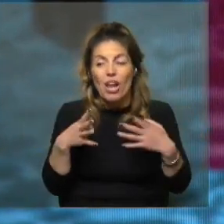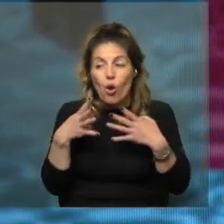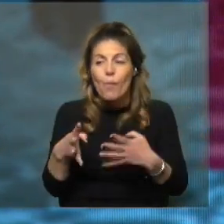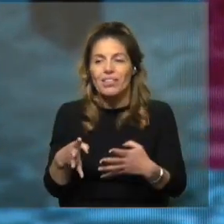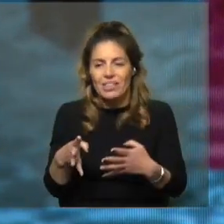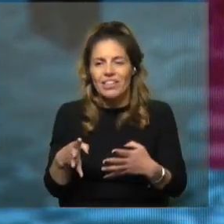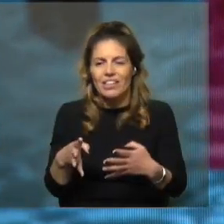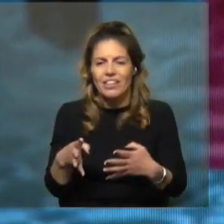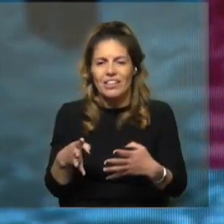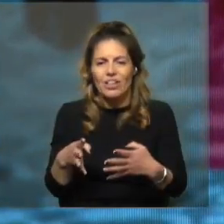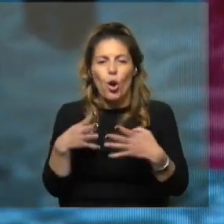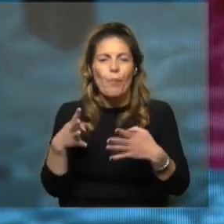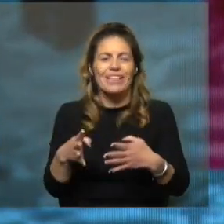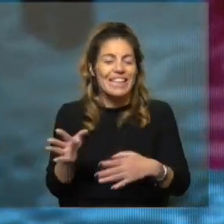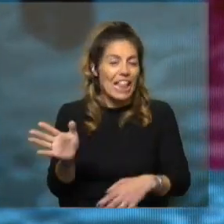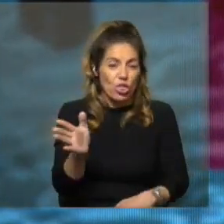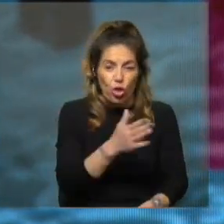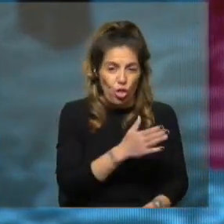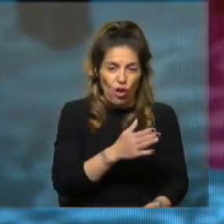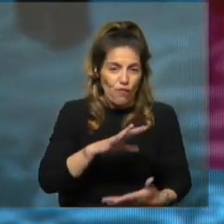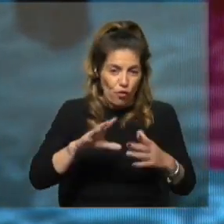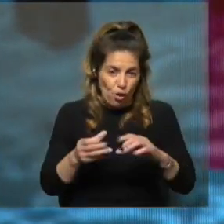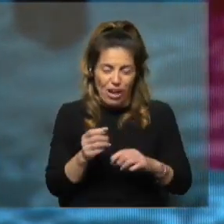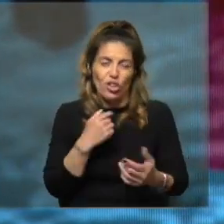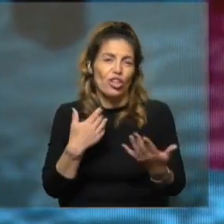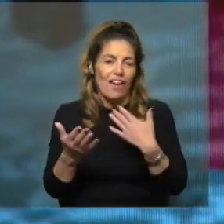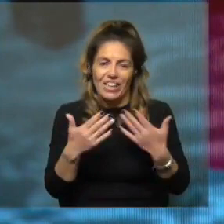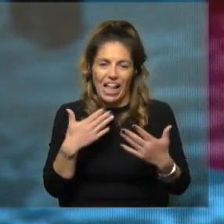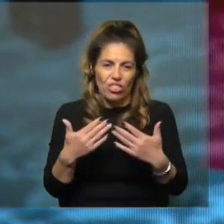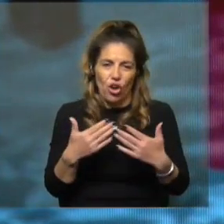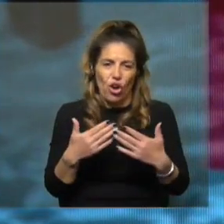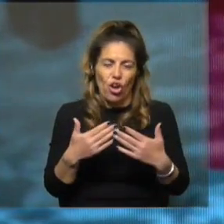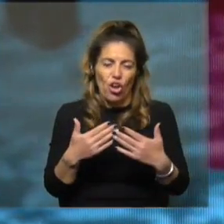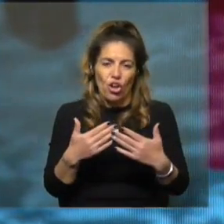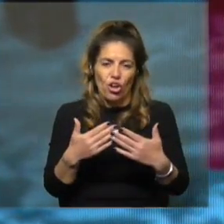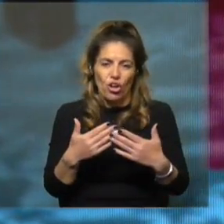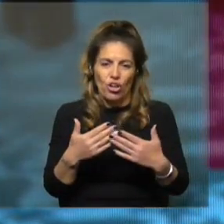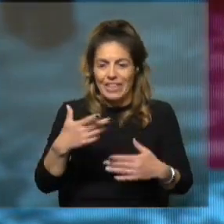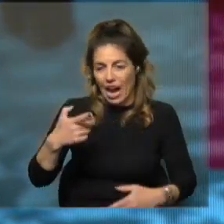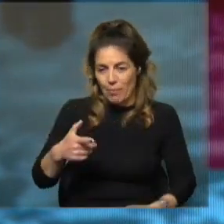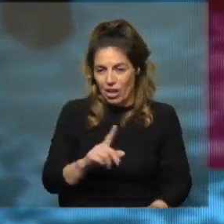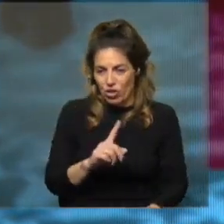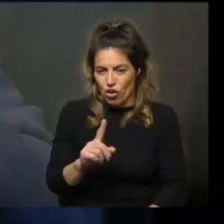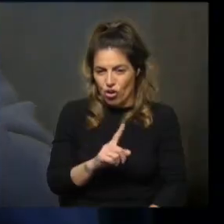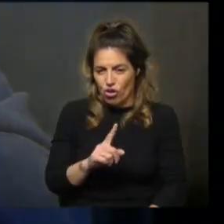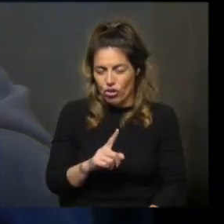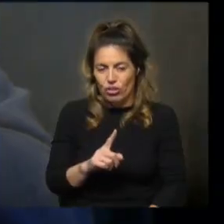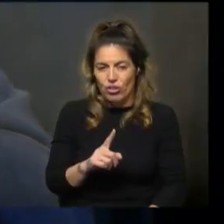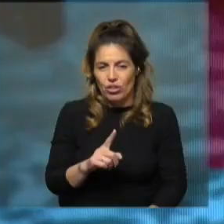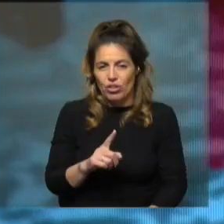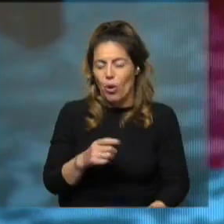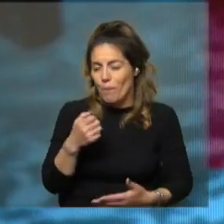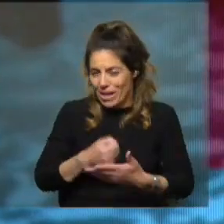combatir combatir en todos sentidos eh No estoy hablando de solamente de combate armado Este